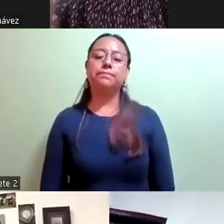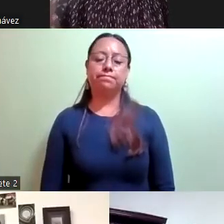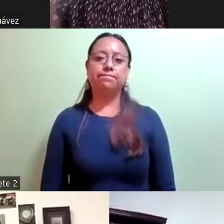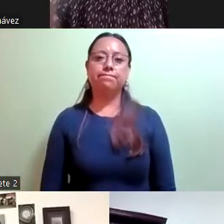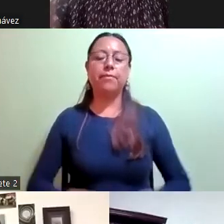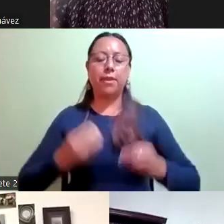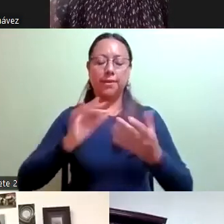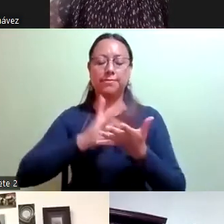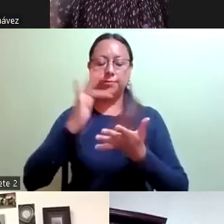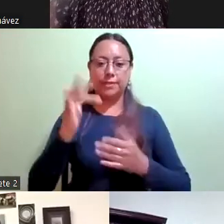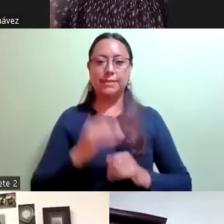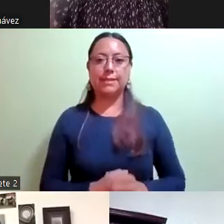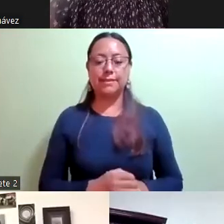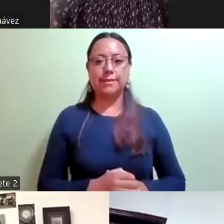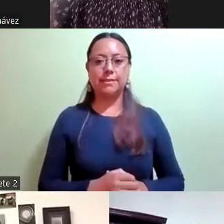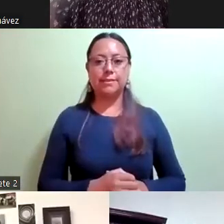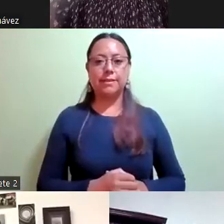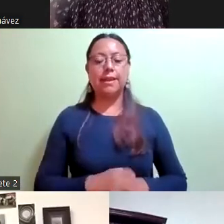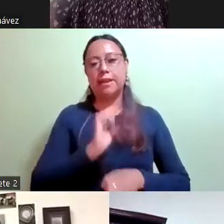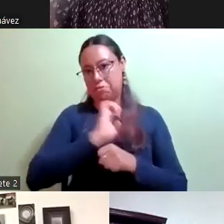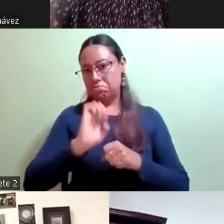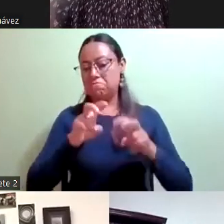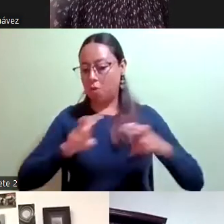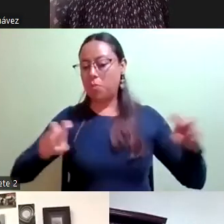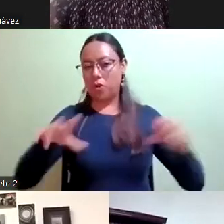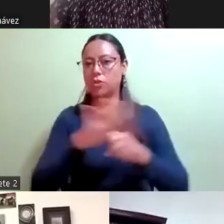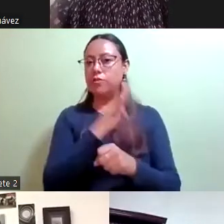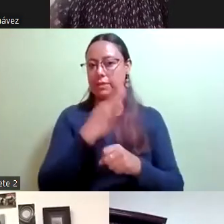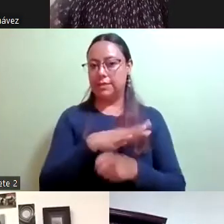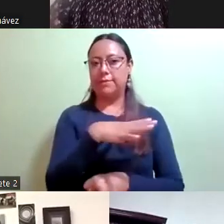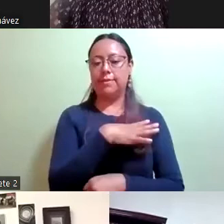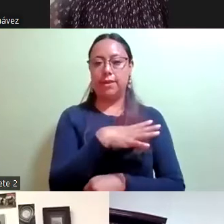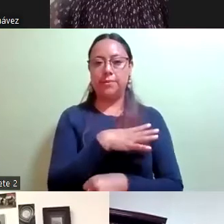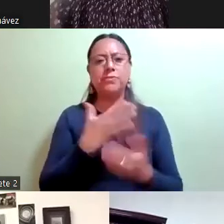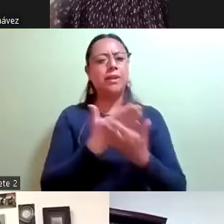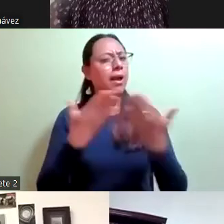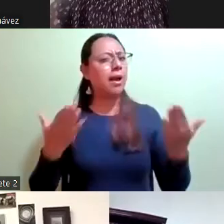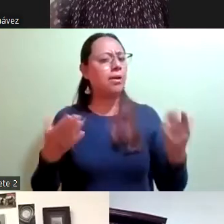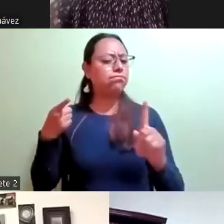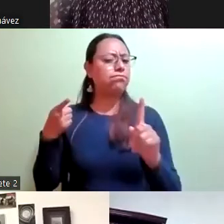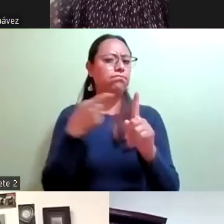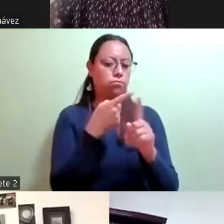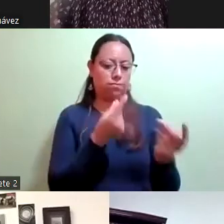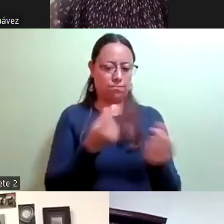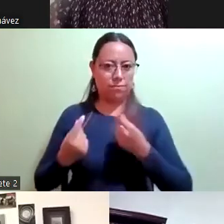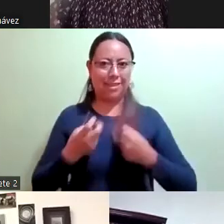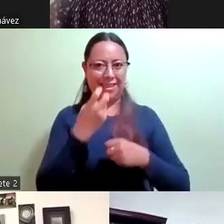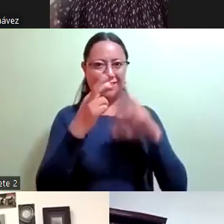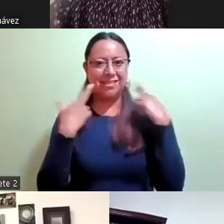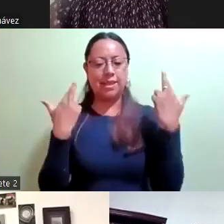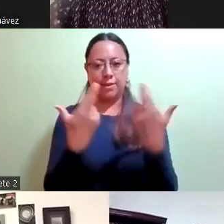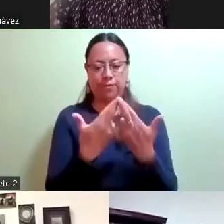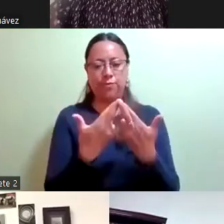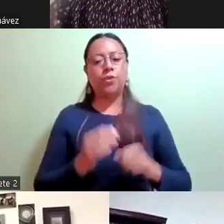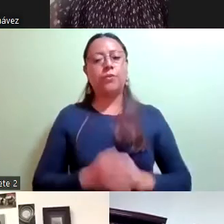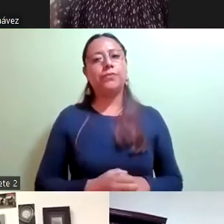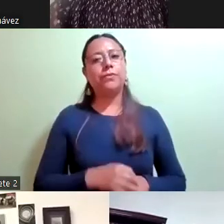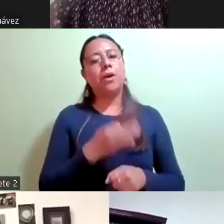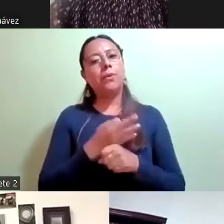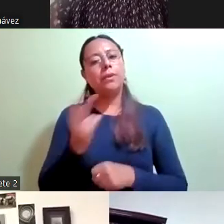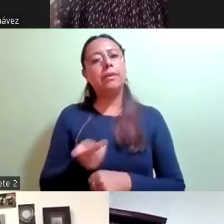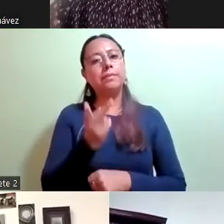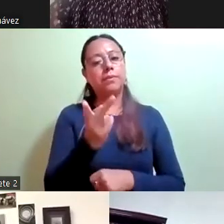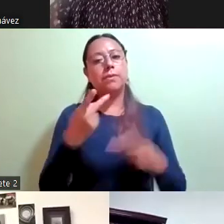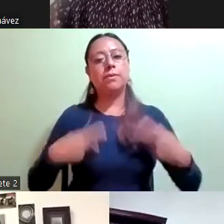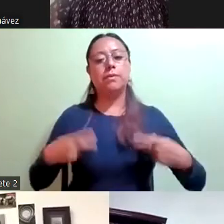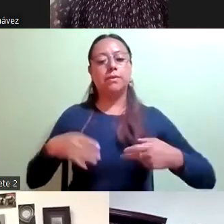Muchas gracias. Con eso tenemos quórum. Con el objeto de dar celeridad a la sesión del día de hoy, se preguntará a los